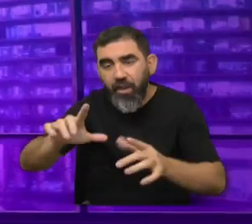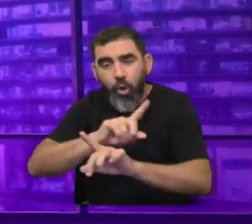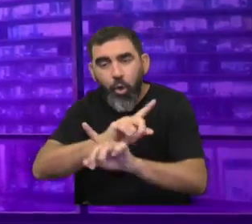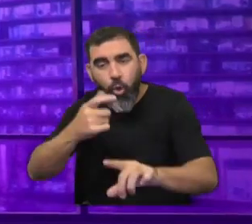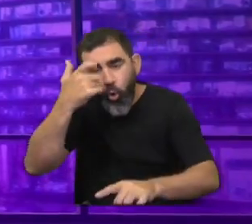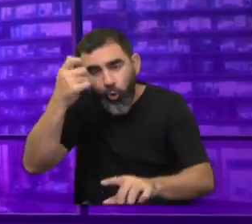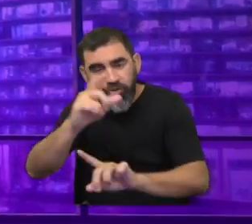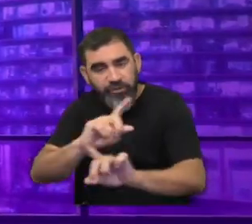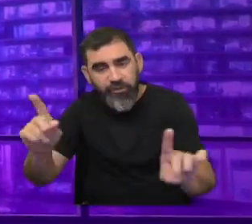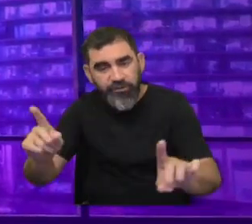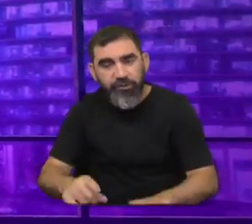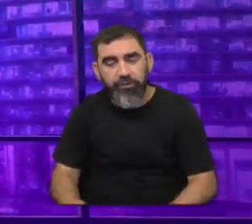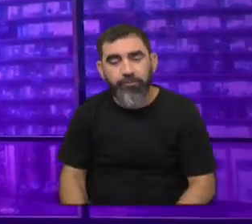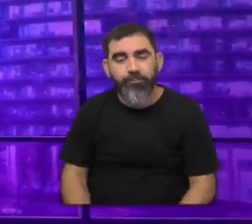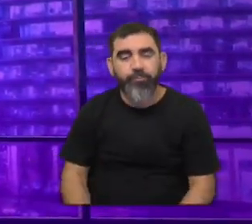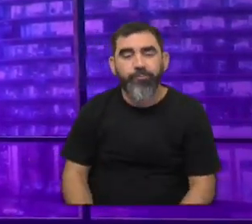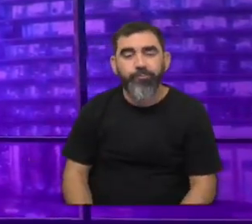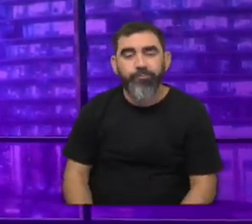es.